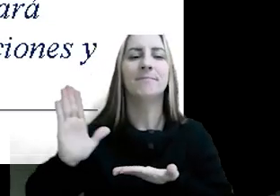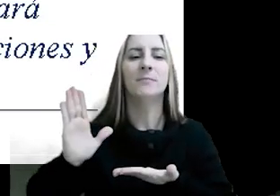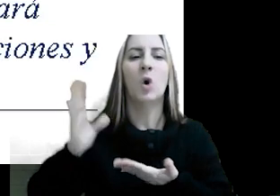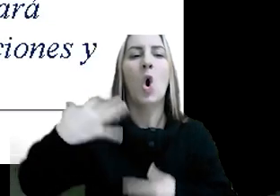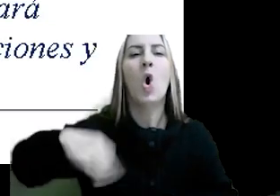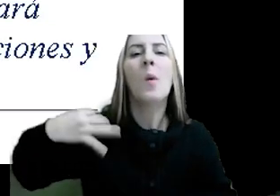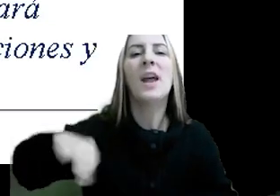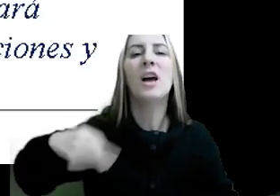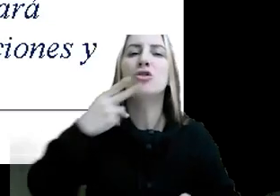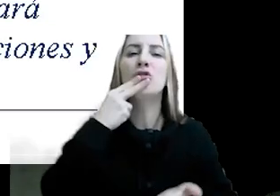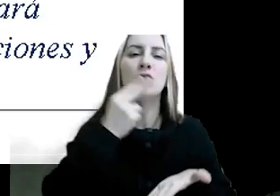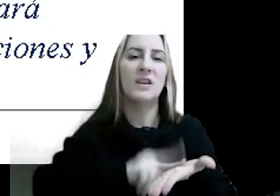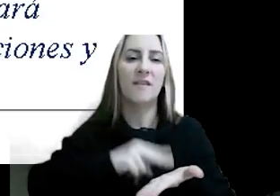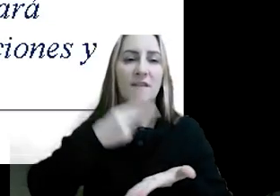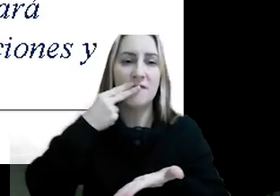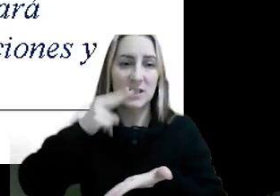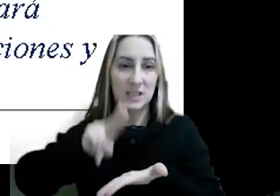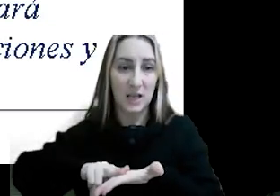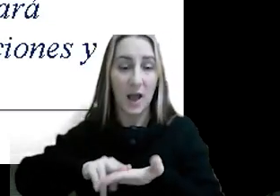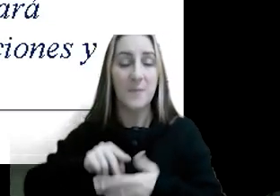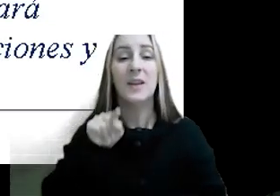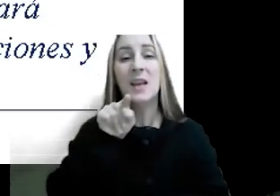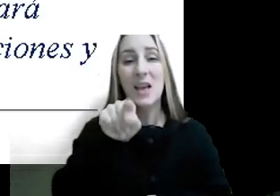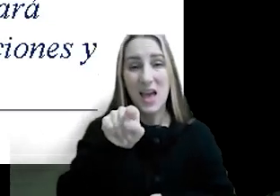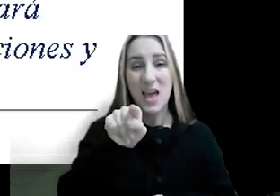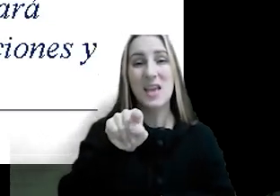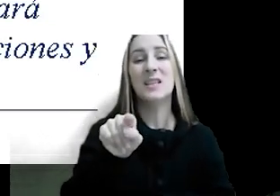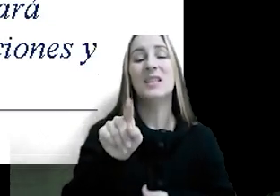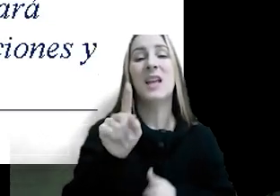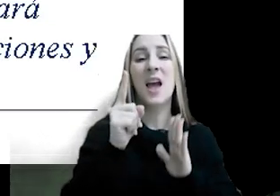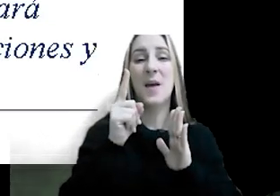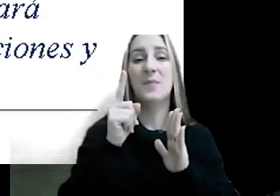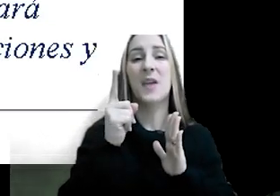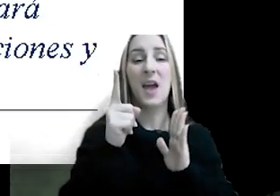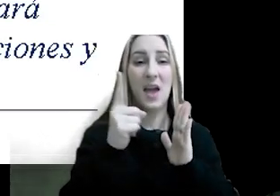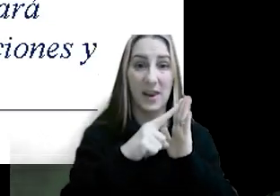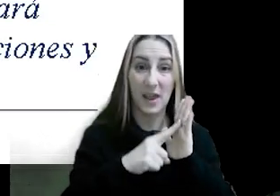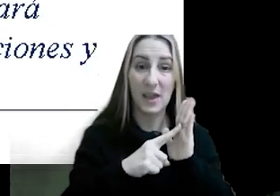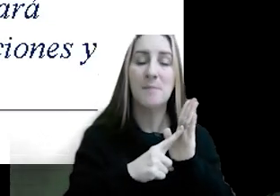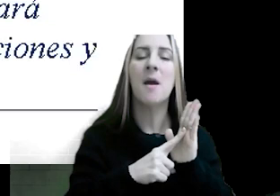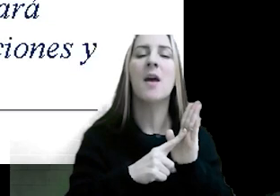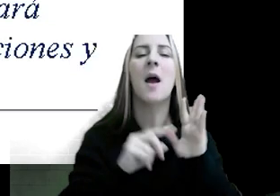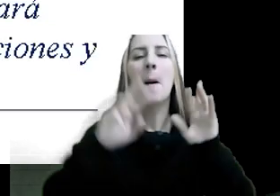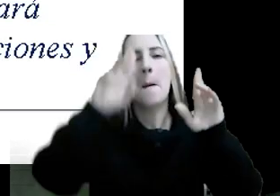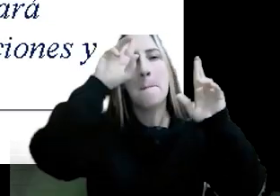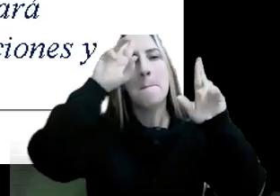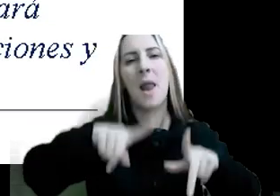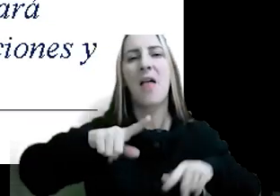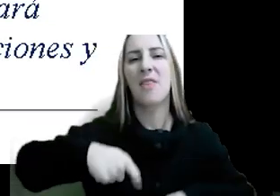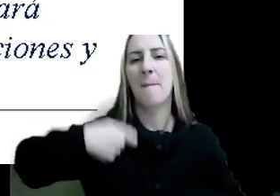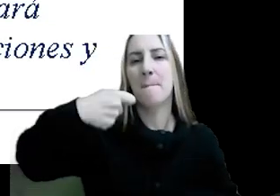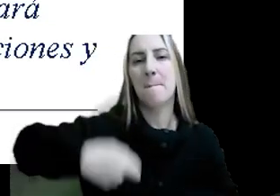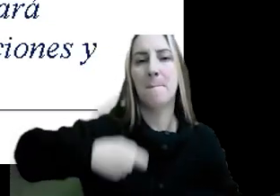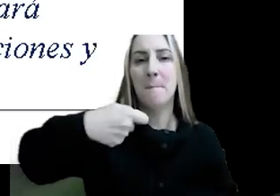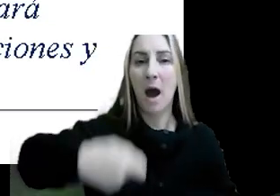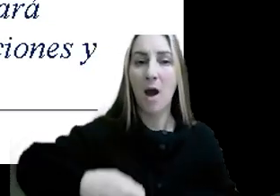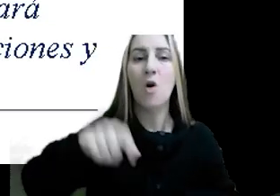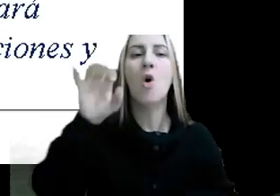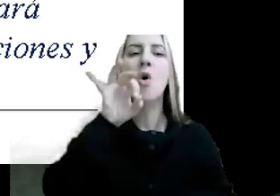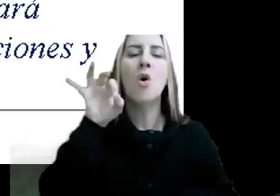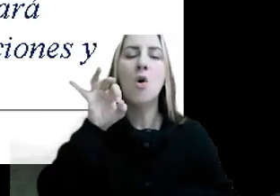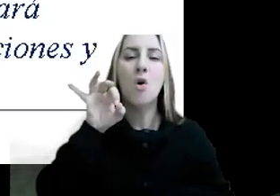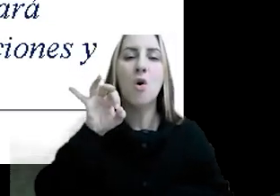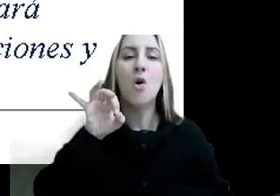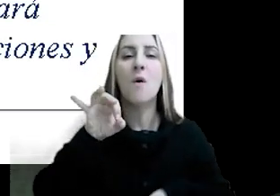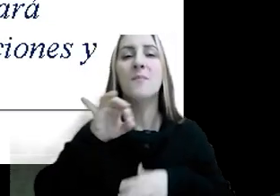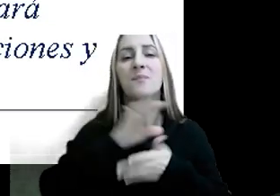obligaciones fiscales. Este régimen es lo que se conoce como un plan de pagos o en la regla